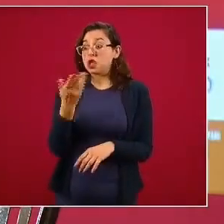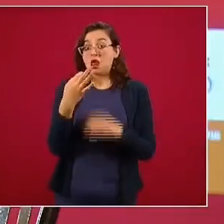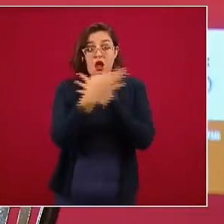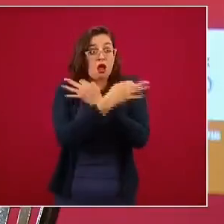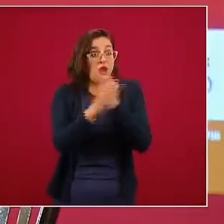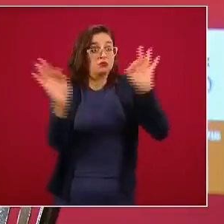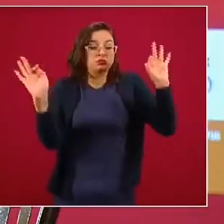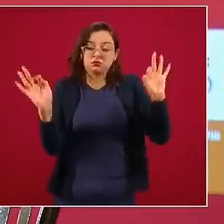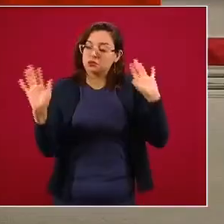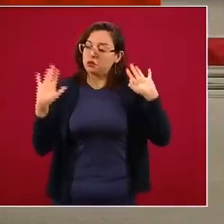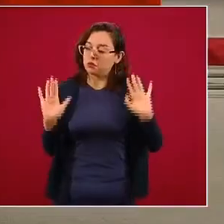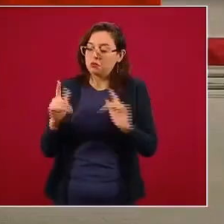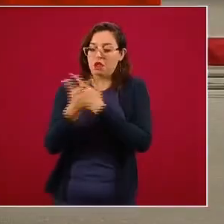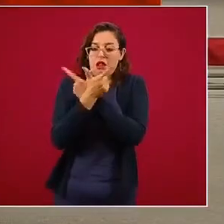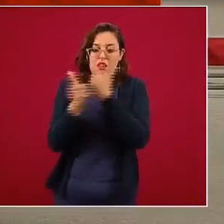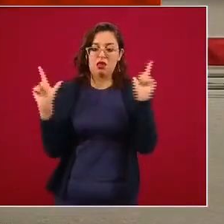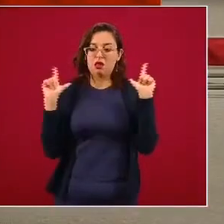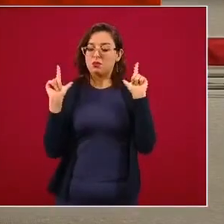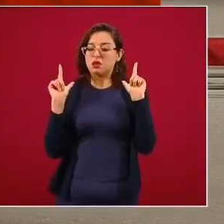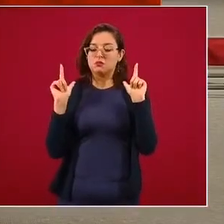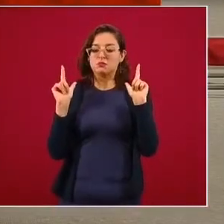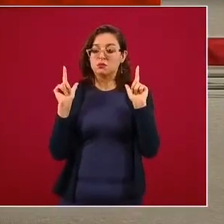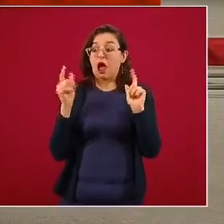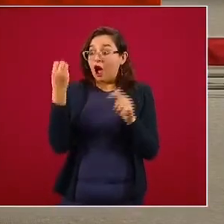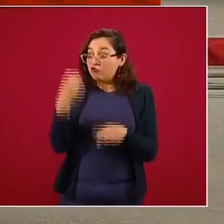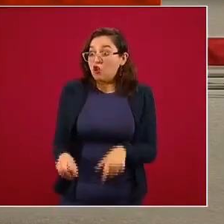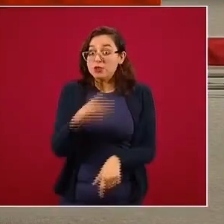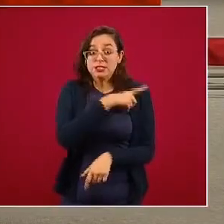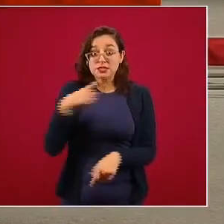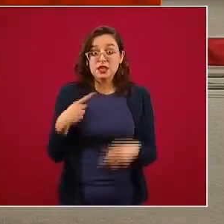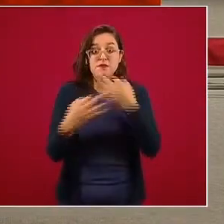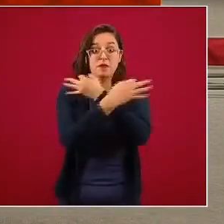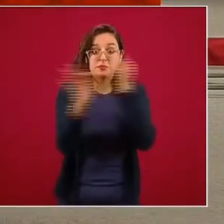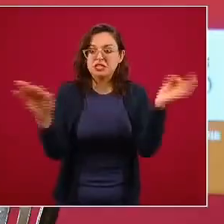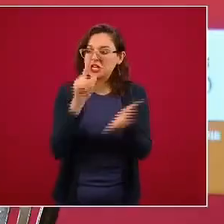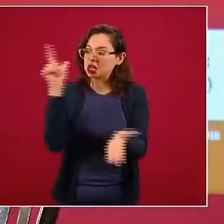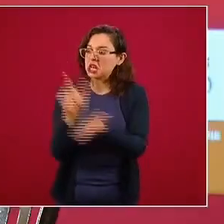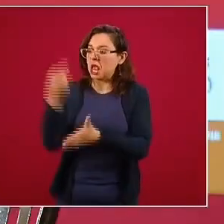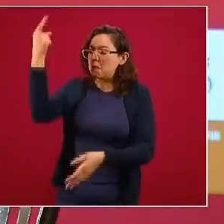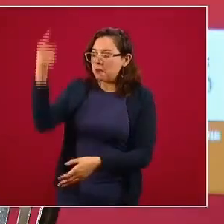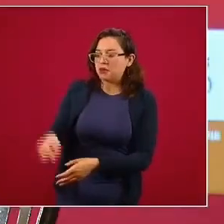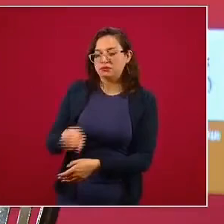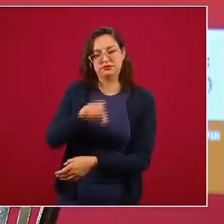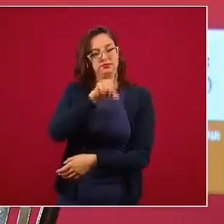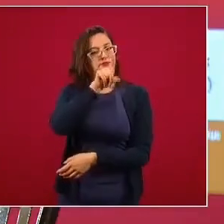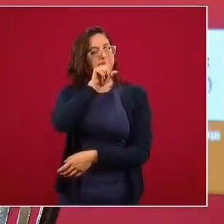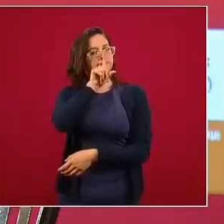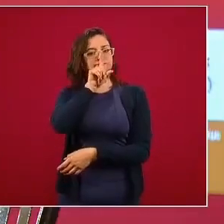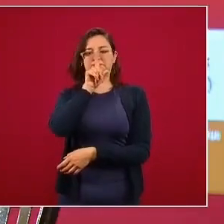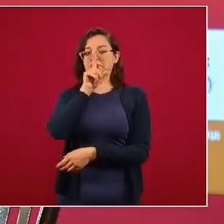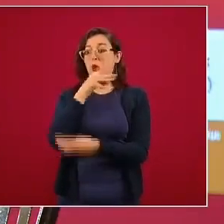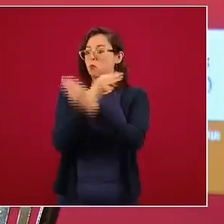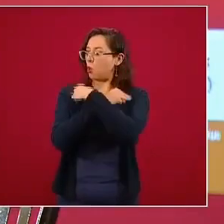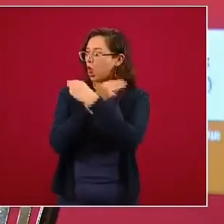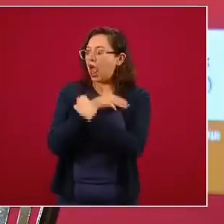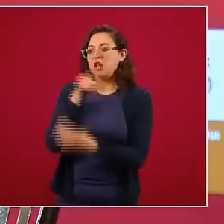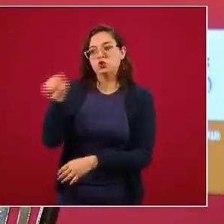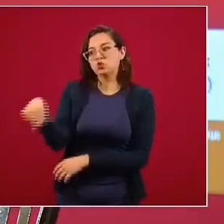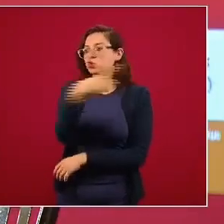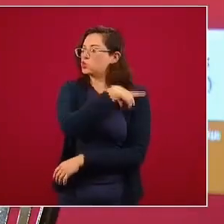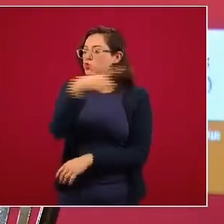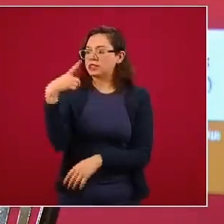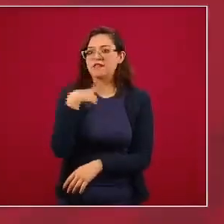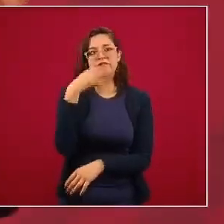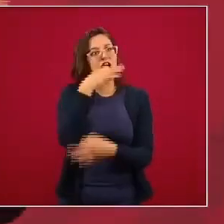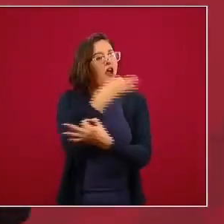es libre de hacerlo. No están obligadas, no hay ningún elemento de ley o un elemento moral por el que una persona